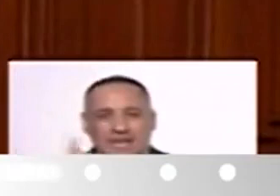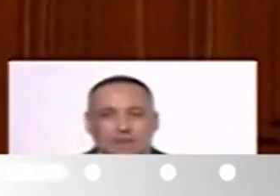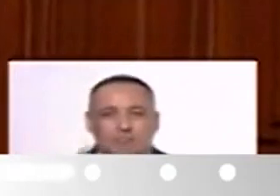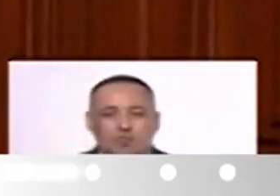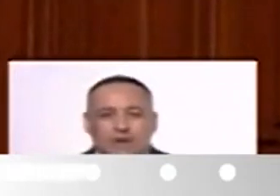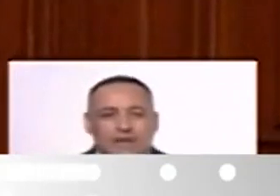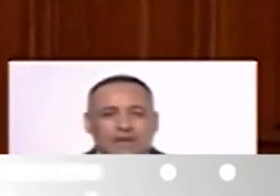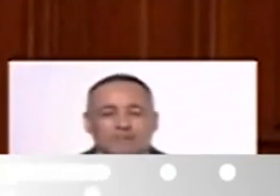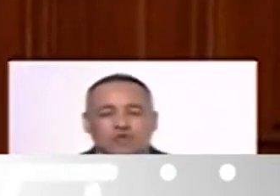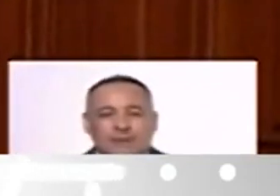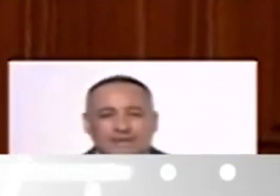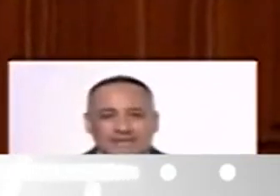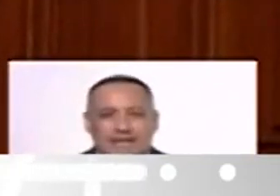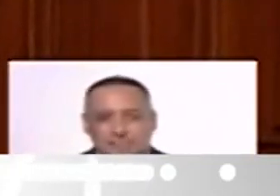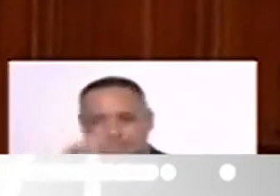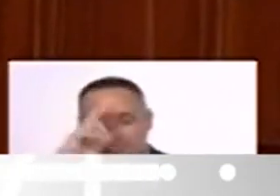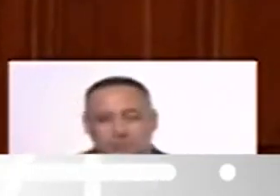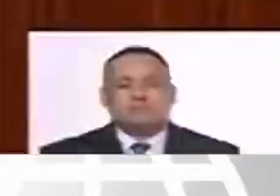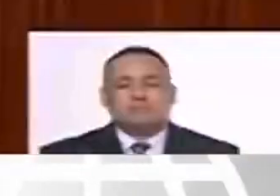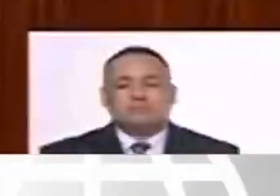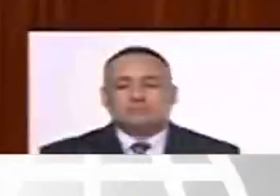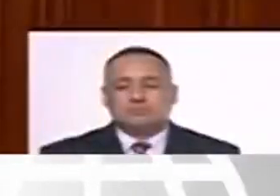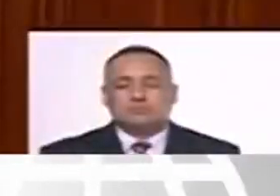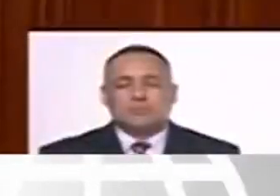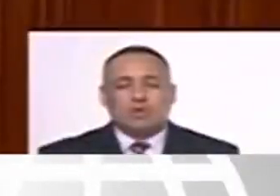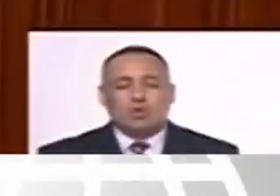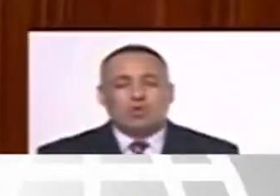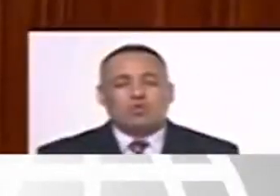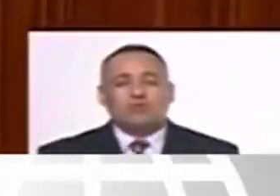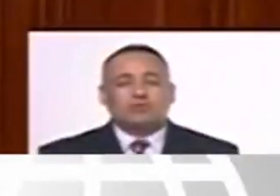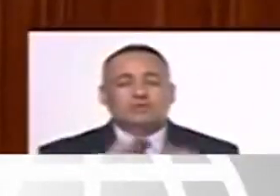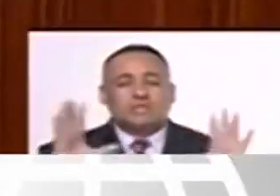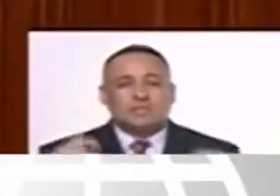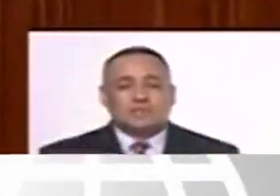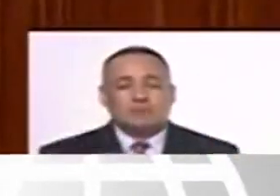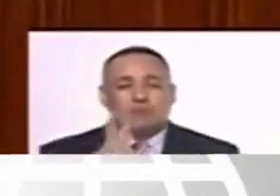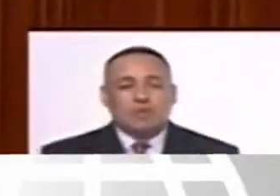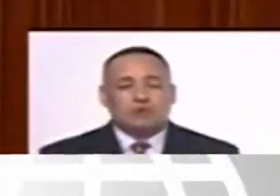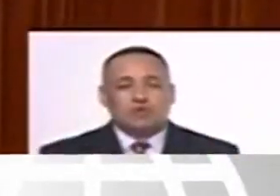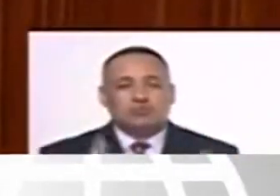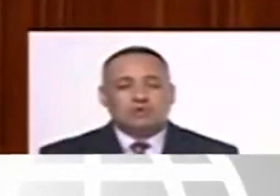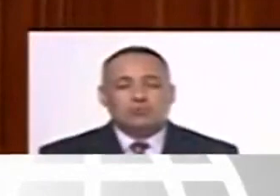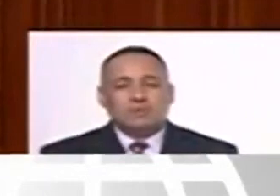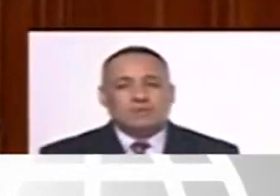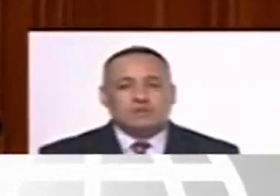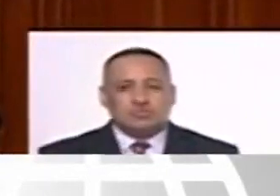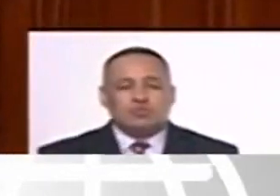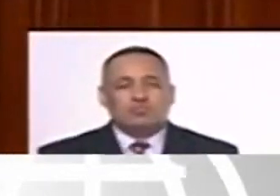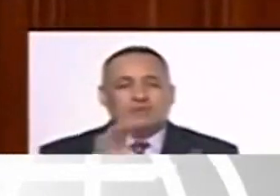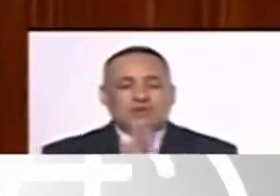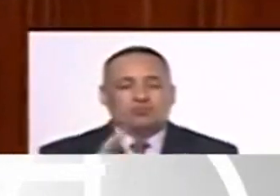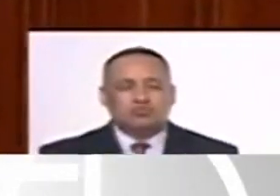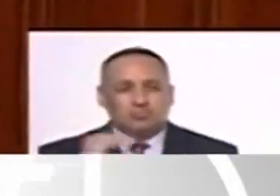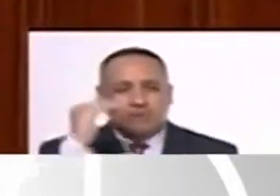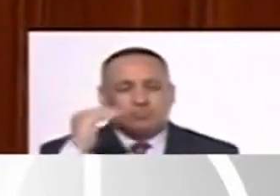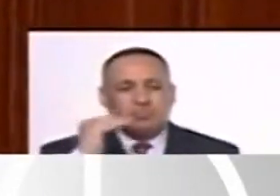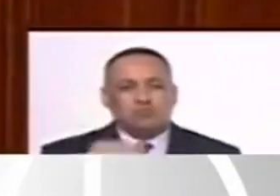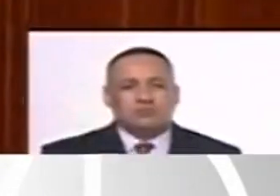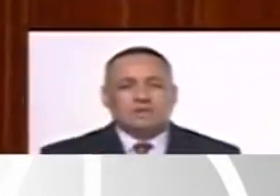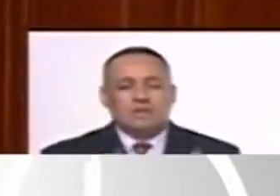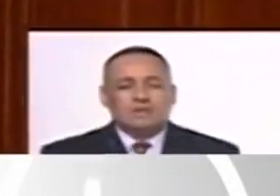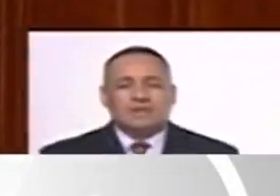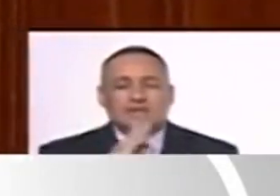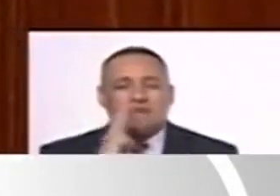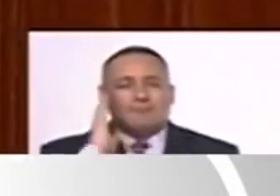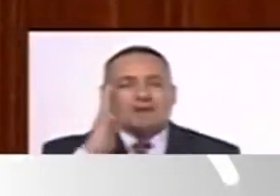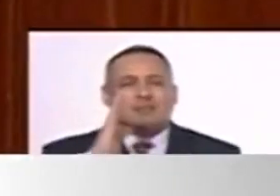el rumbo que seguirá el país en los próximos meses. El día de hoy se ha aprobado en el Consejo de Ministros un decreto supremo que